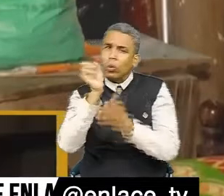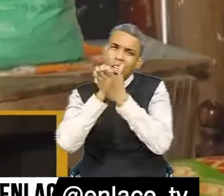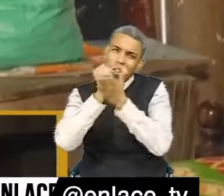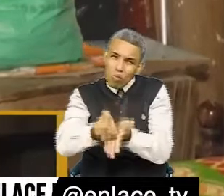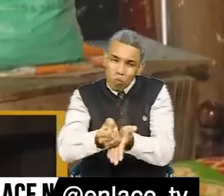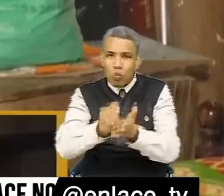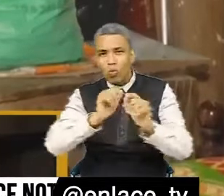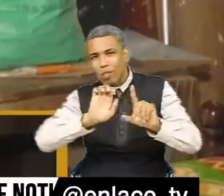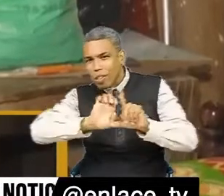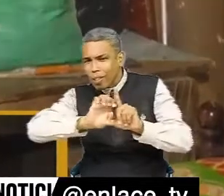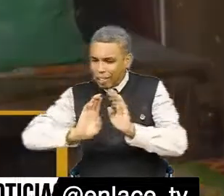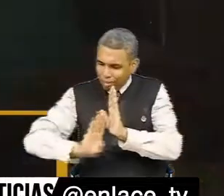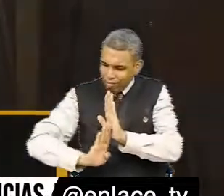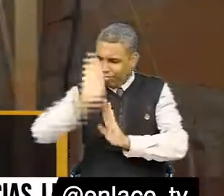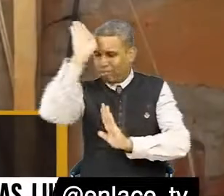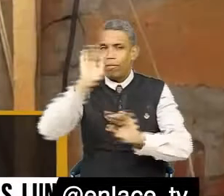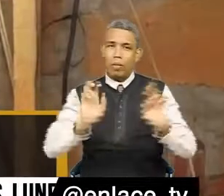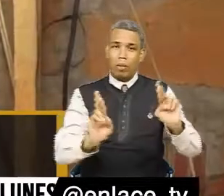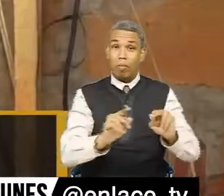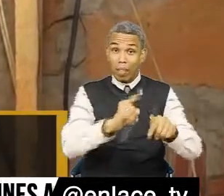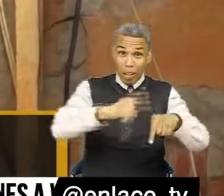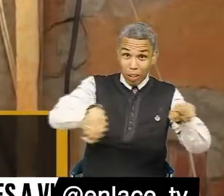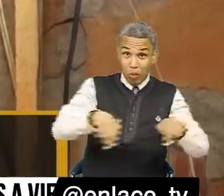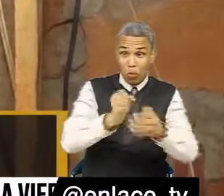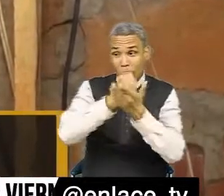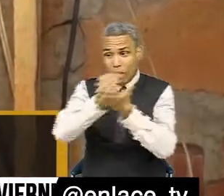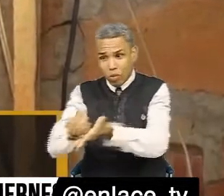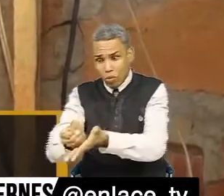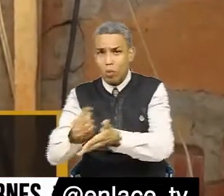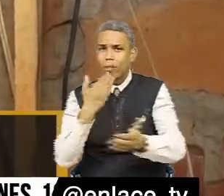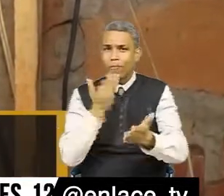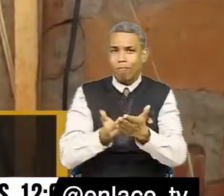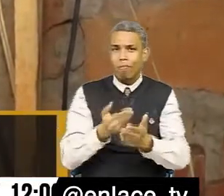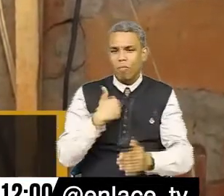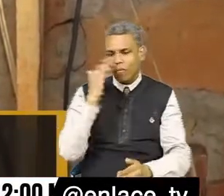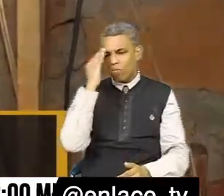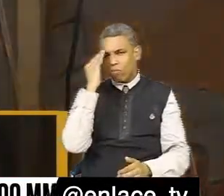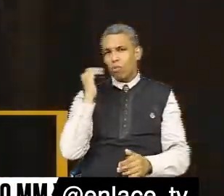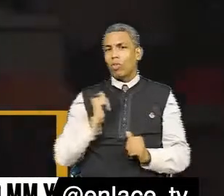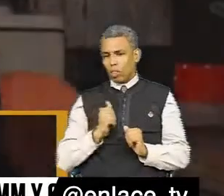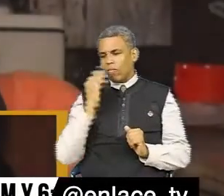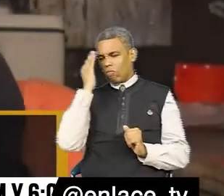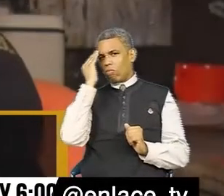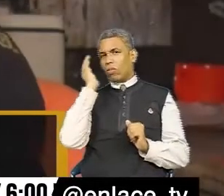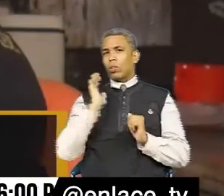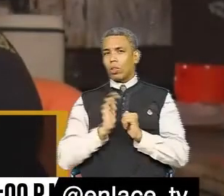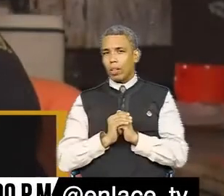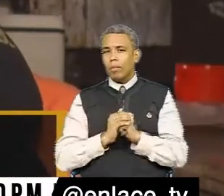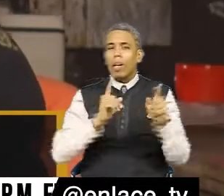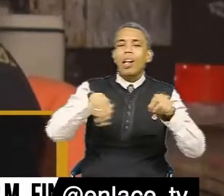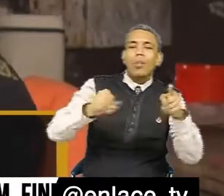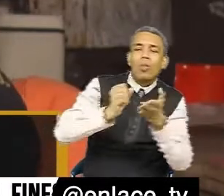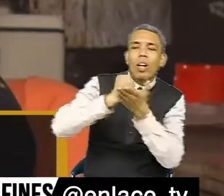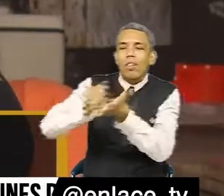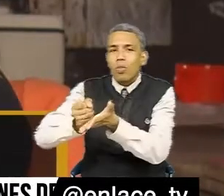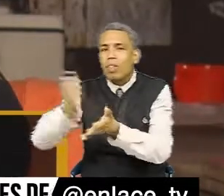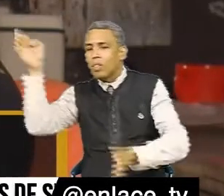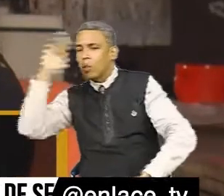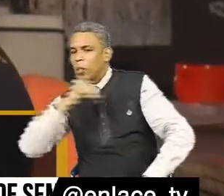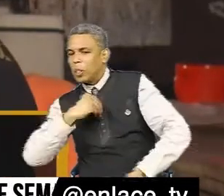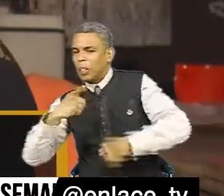y ya los que nos ayuden también porque yo sé que dios bendice al dador a alegre y esperamos la ayuda en el barrio san